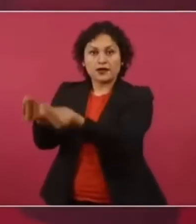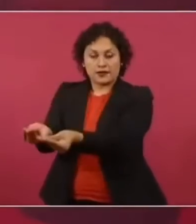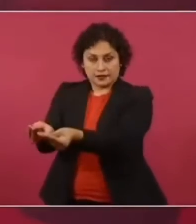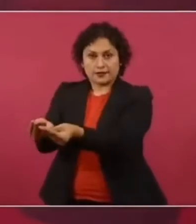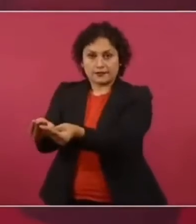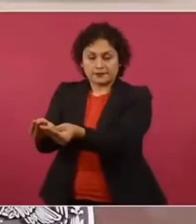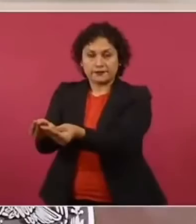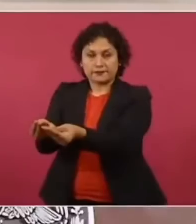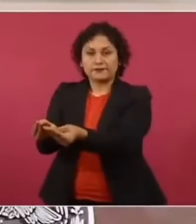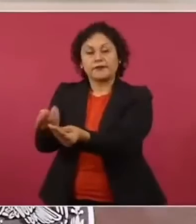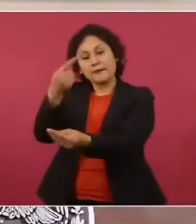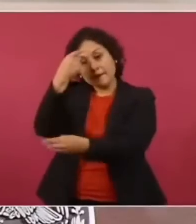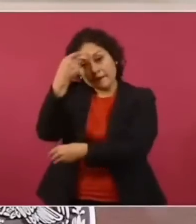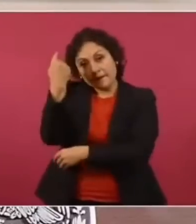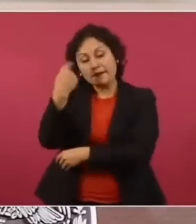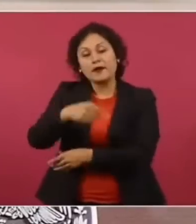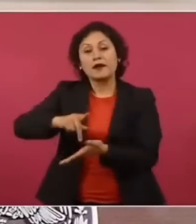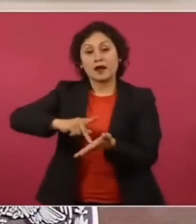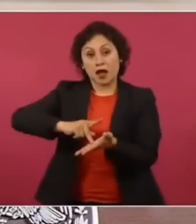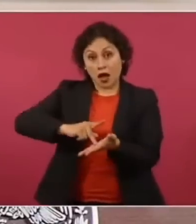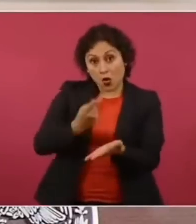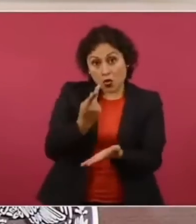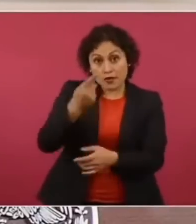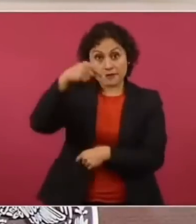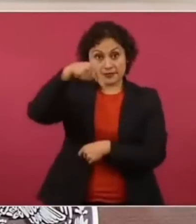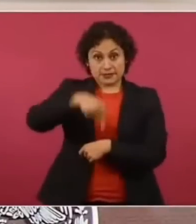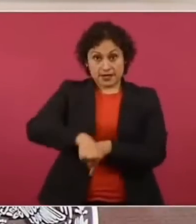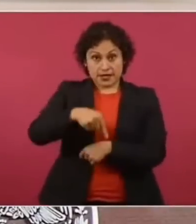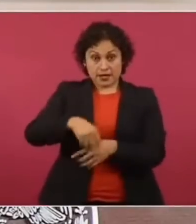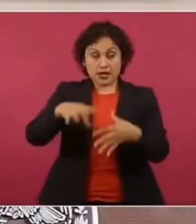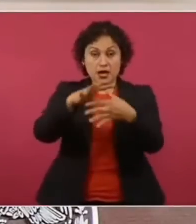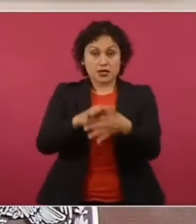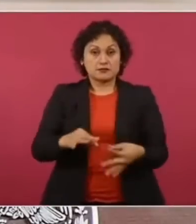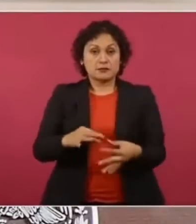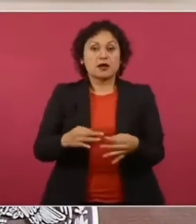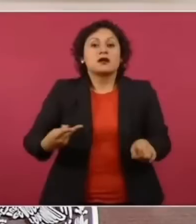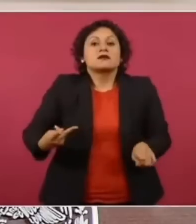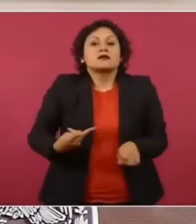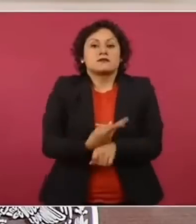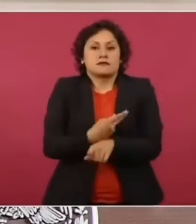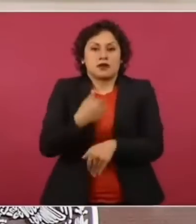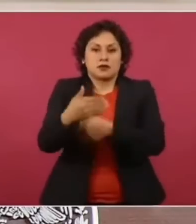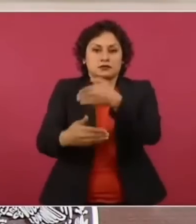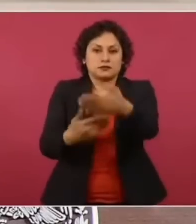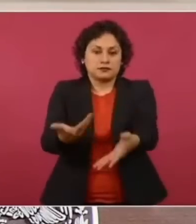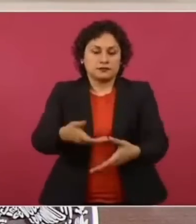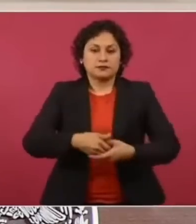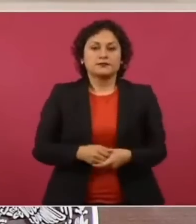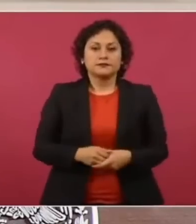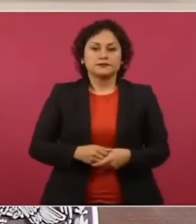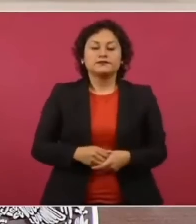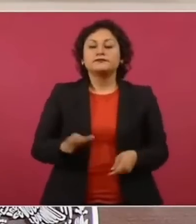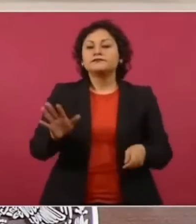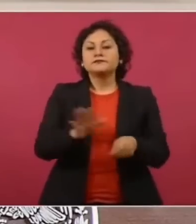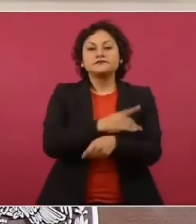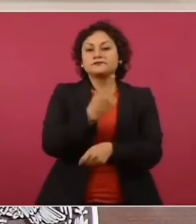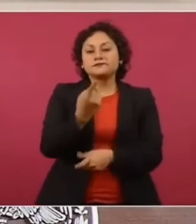vuelva a tratar el asunto aquí, que se vuelva a tratar, porque